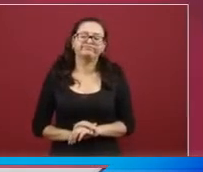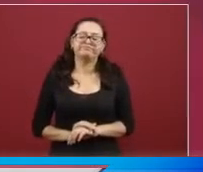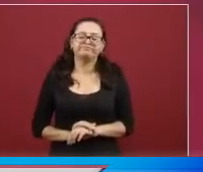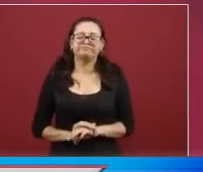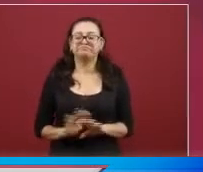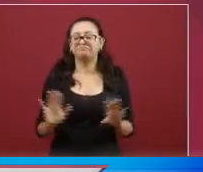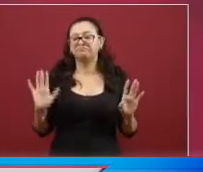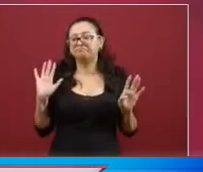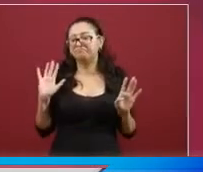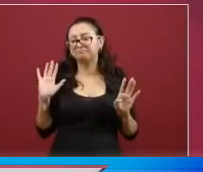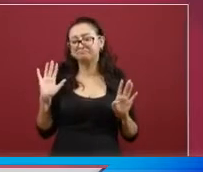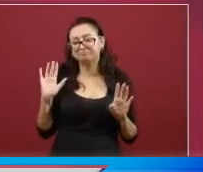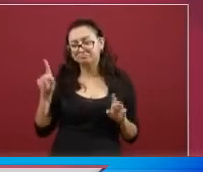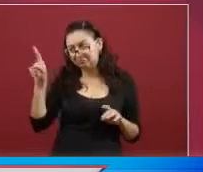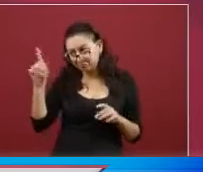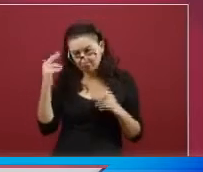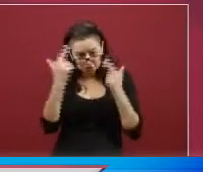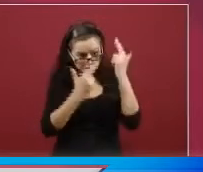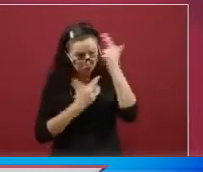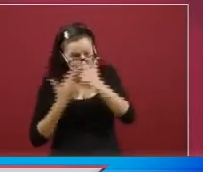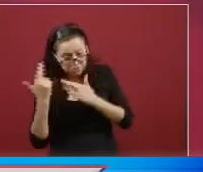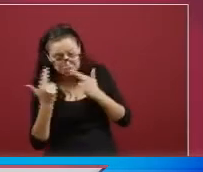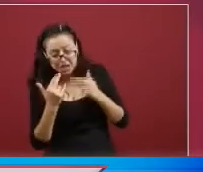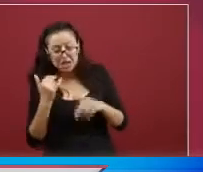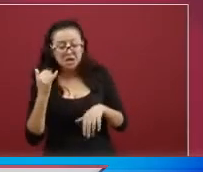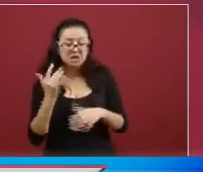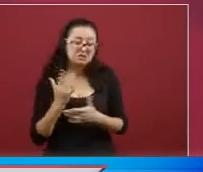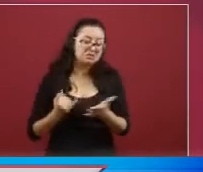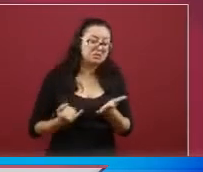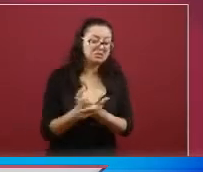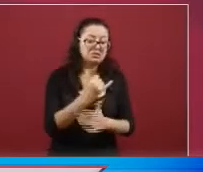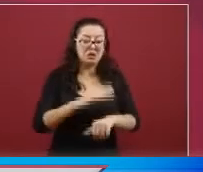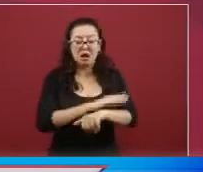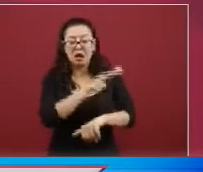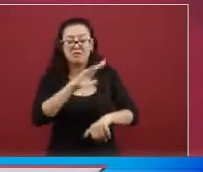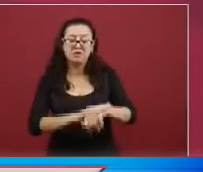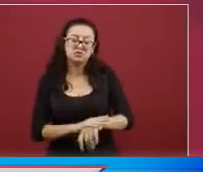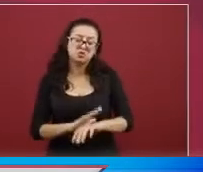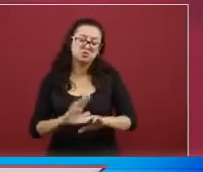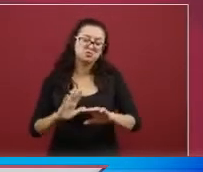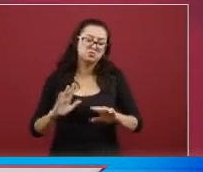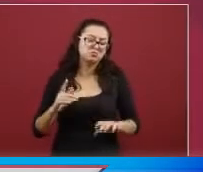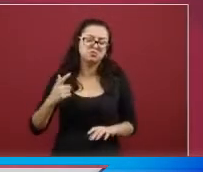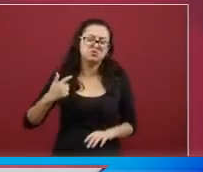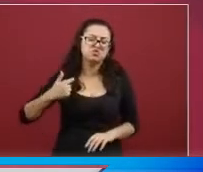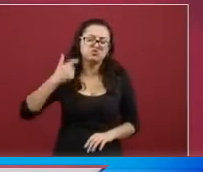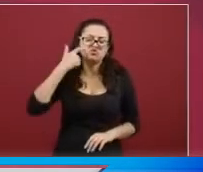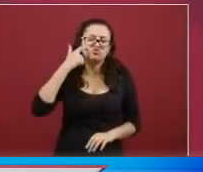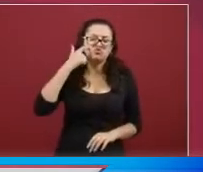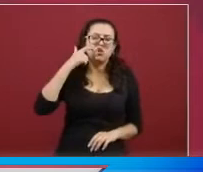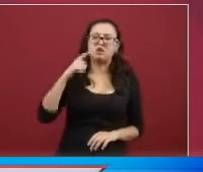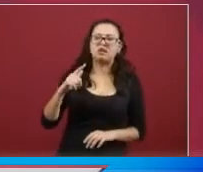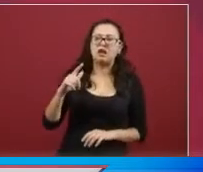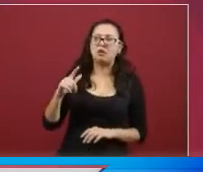contradecir sus análisis. Sí hay esta